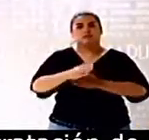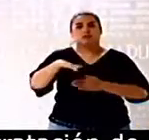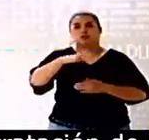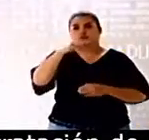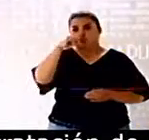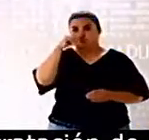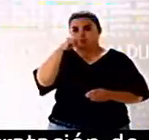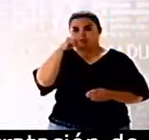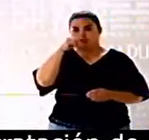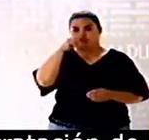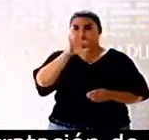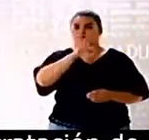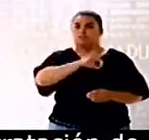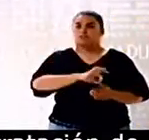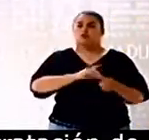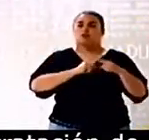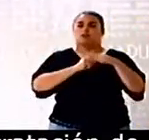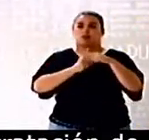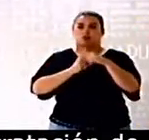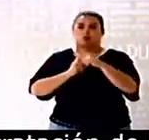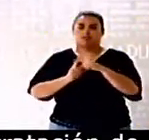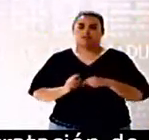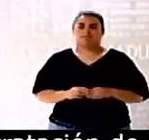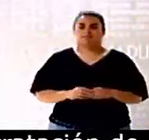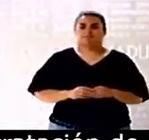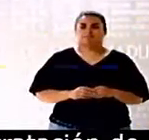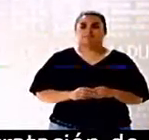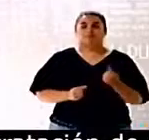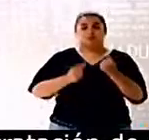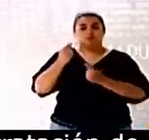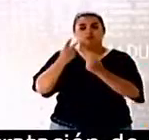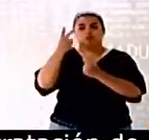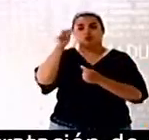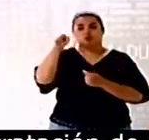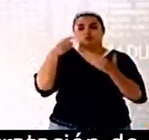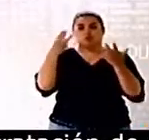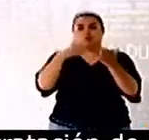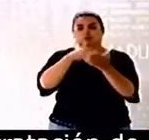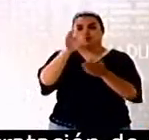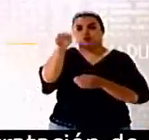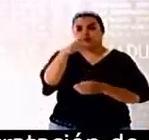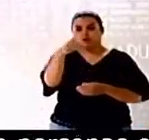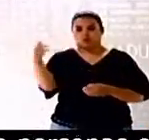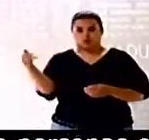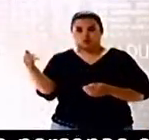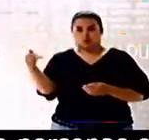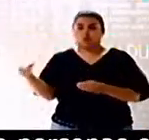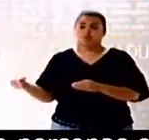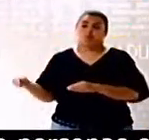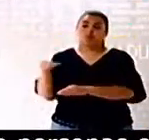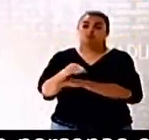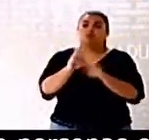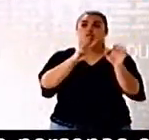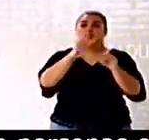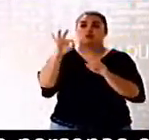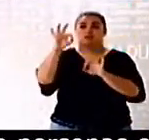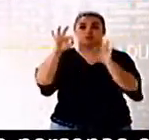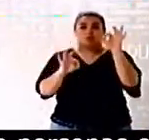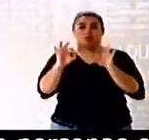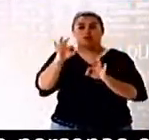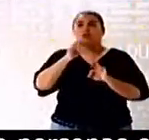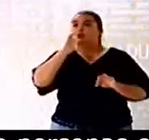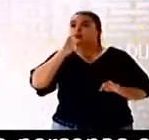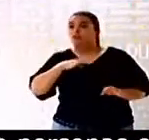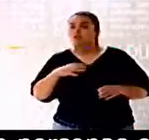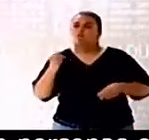Benito, Nuestra Señora de las Cruces, con un presupuesto de 2,8 millones de euros financiados en un 80% con los